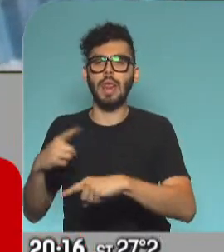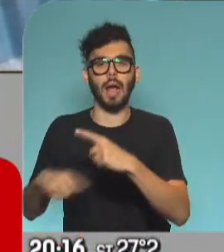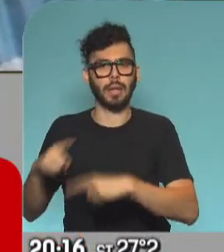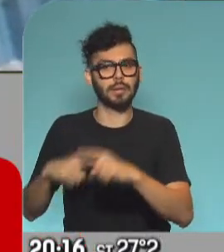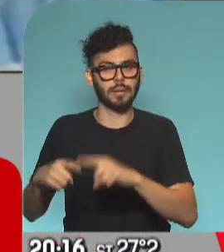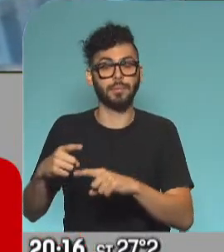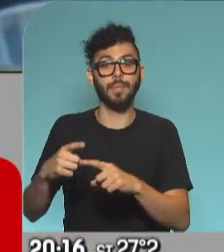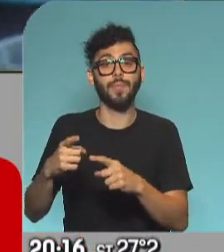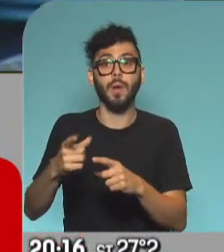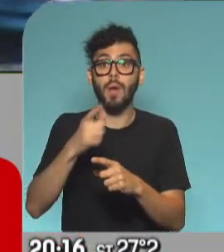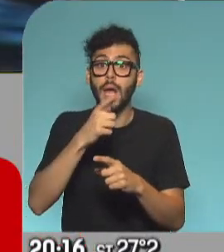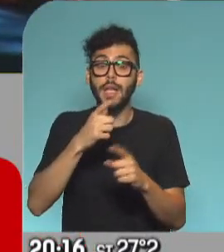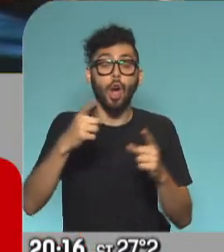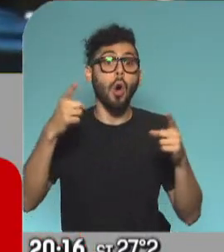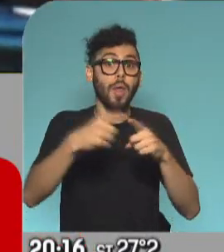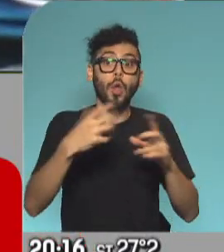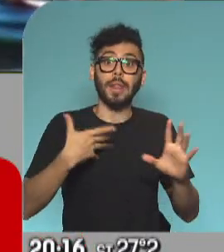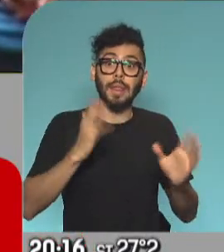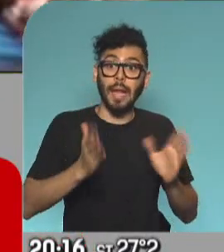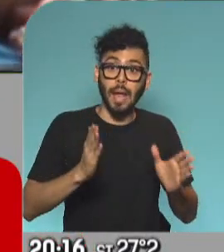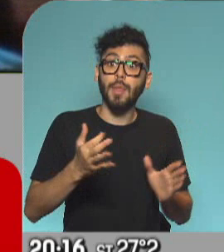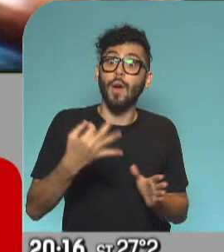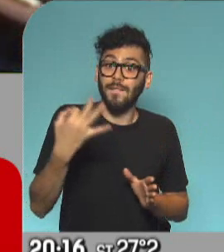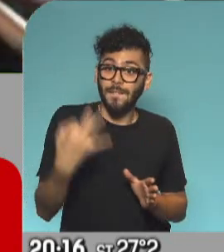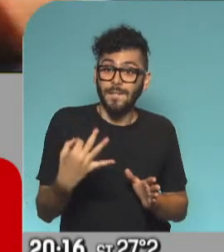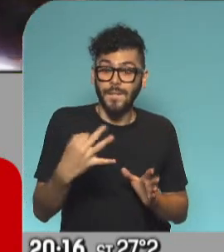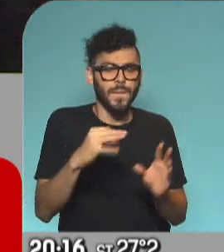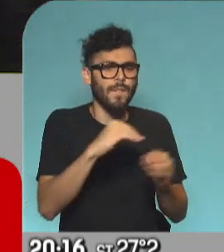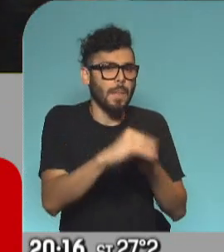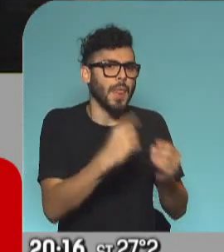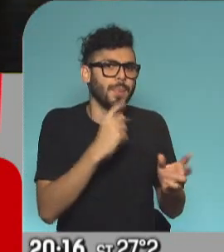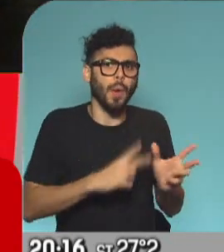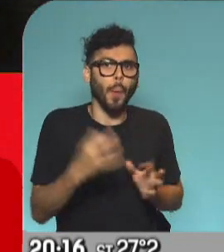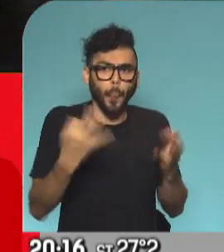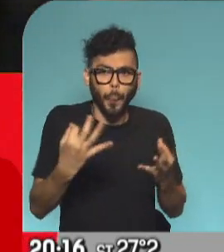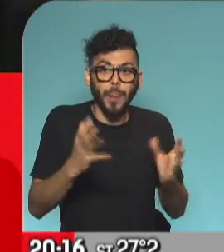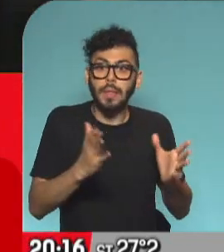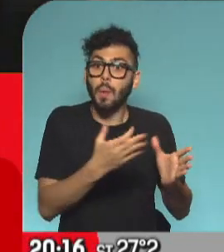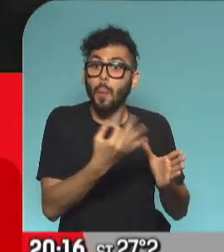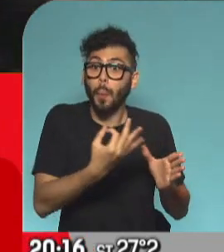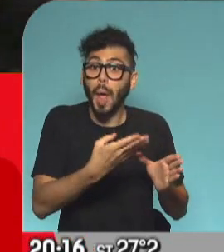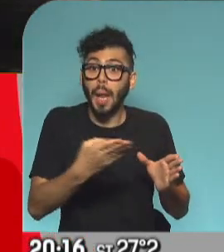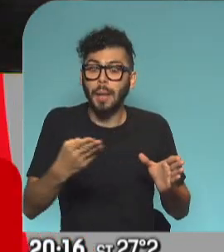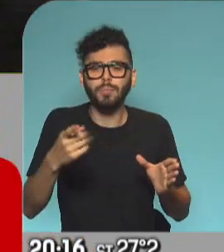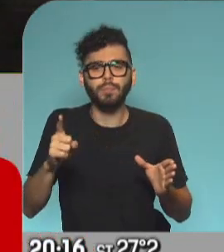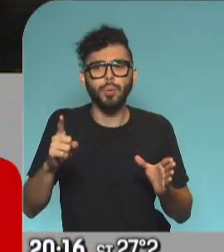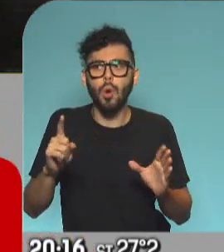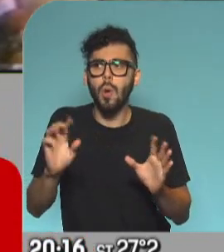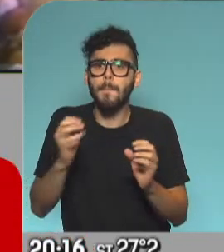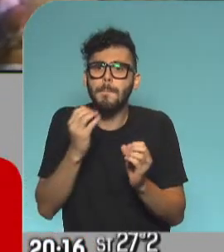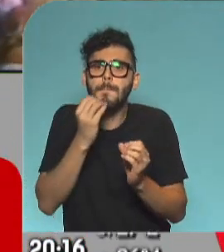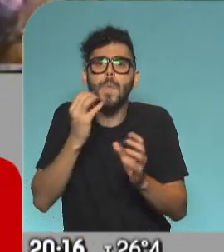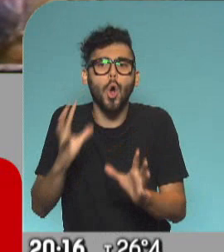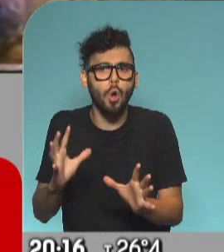habría logrado. Respondió bien al tratamiento, según sus allegados, y en las últimas horas habría presentado una leve mejoría.